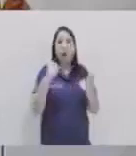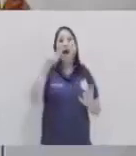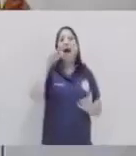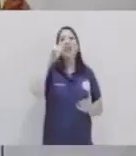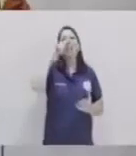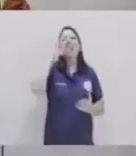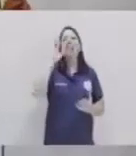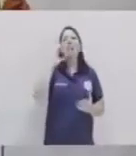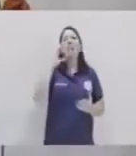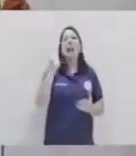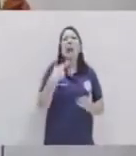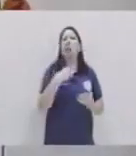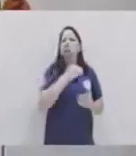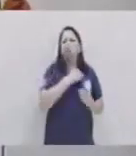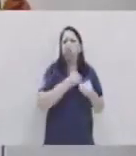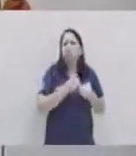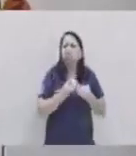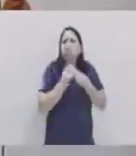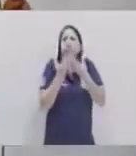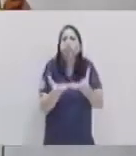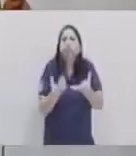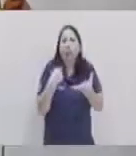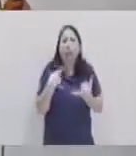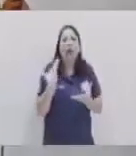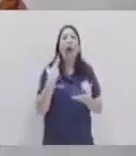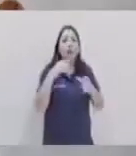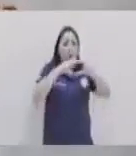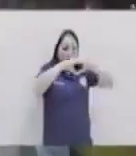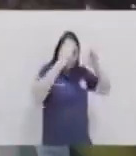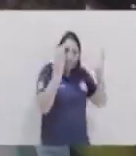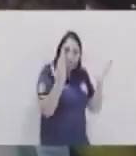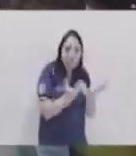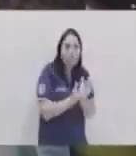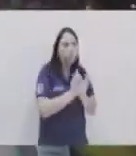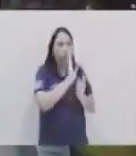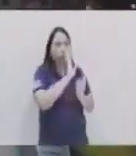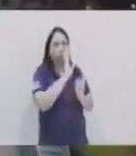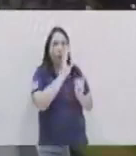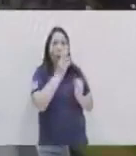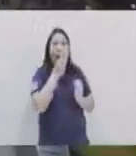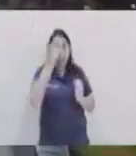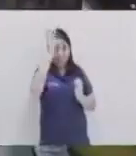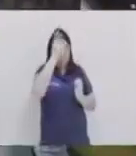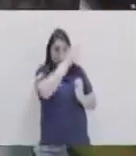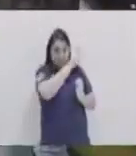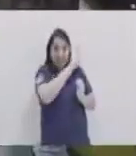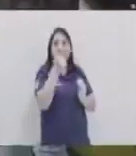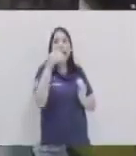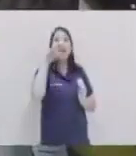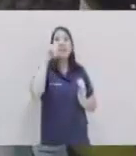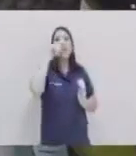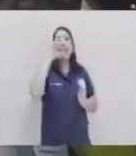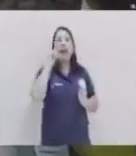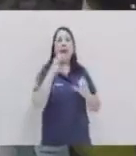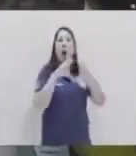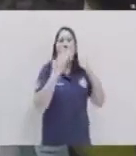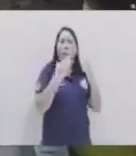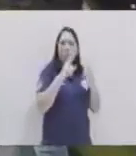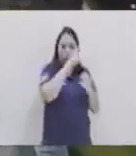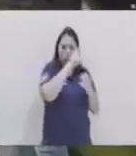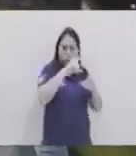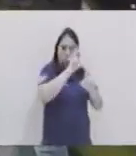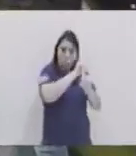la forma o como ellos veían el mundo. Todas esas literaturas nos tratan de transmitir eso. La cultura azteca era una cultura